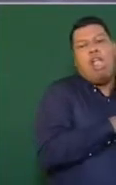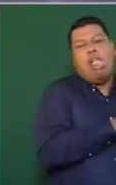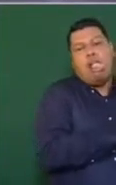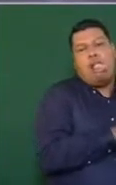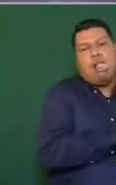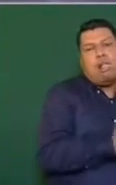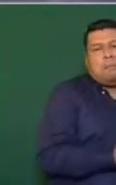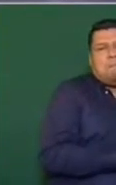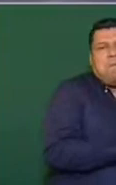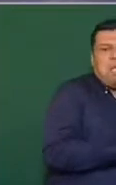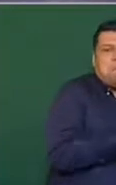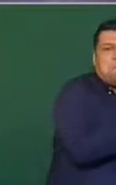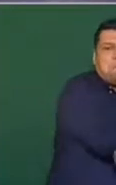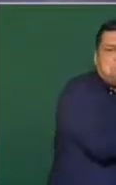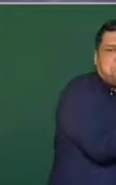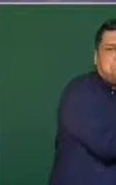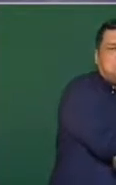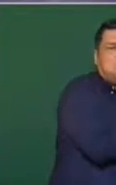dinero